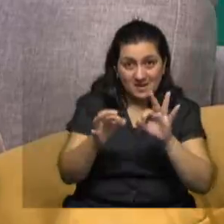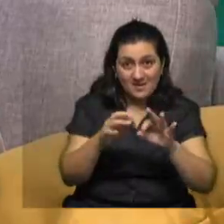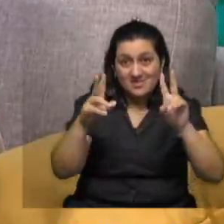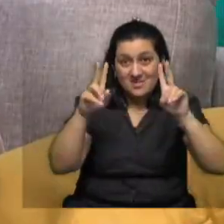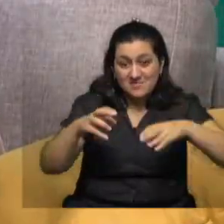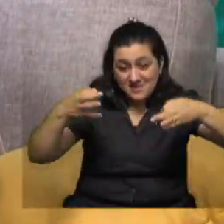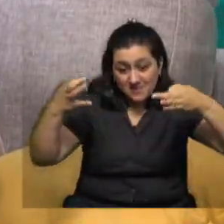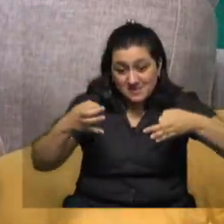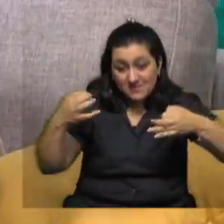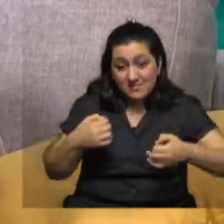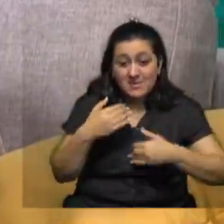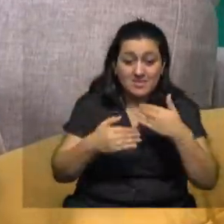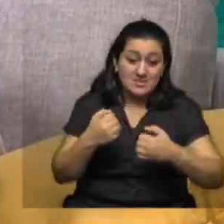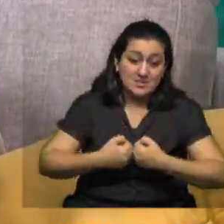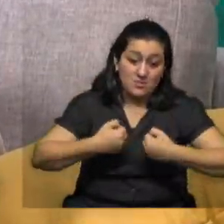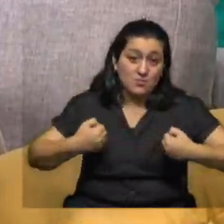vamos a desarrollarlos.